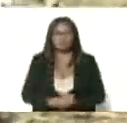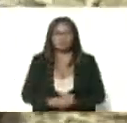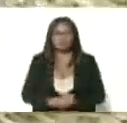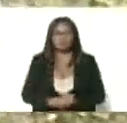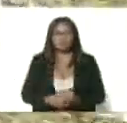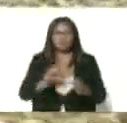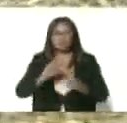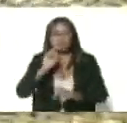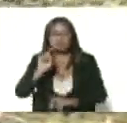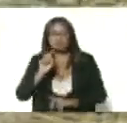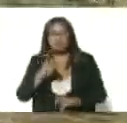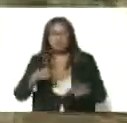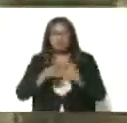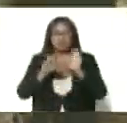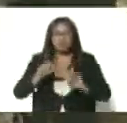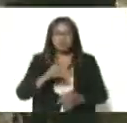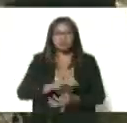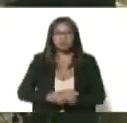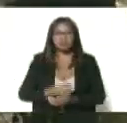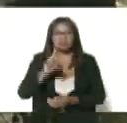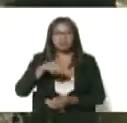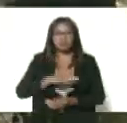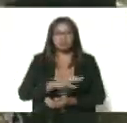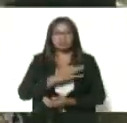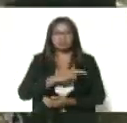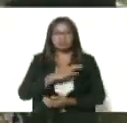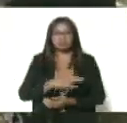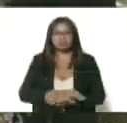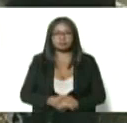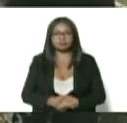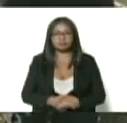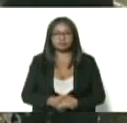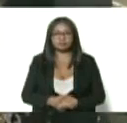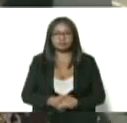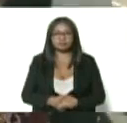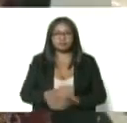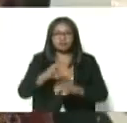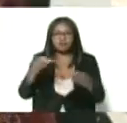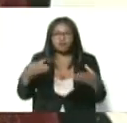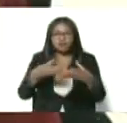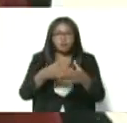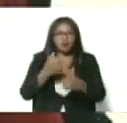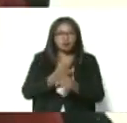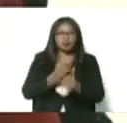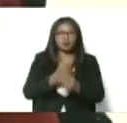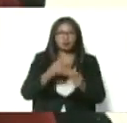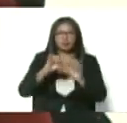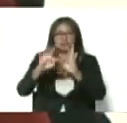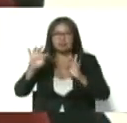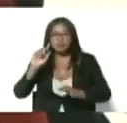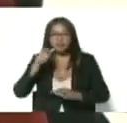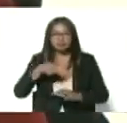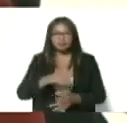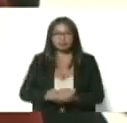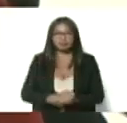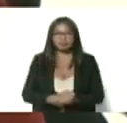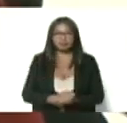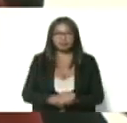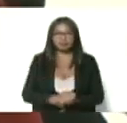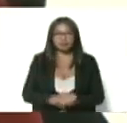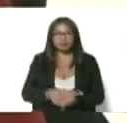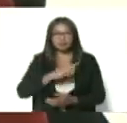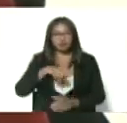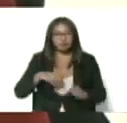necesitan desde aquí mi comandante cuente con este equipo de la superintendencia ahora superintendencia que